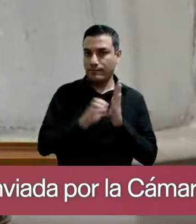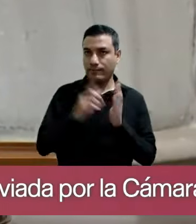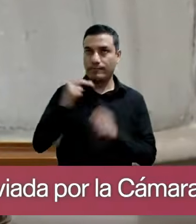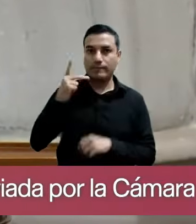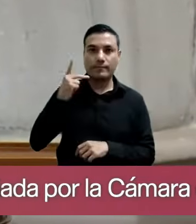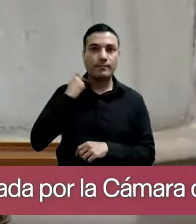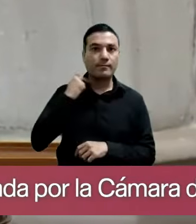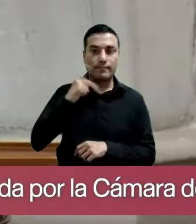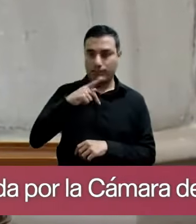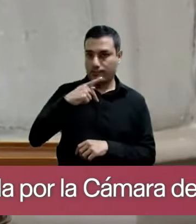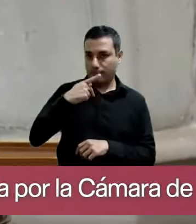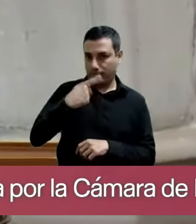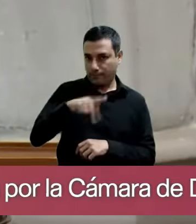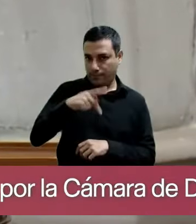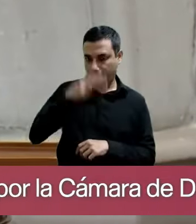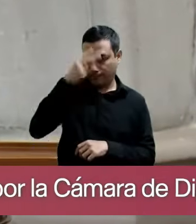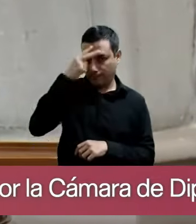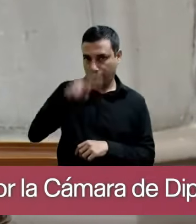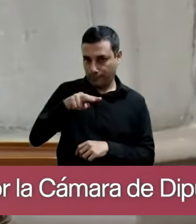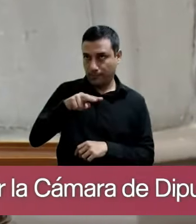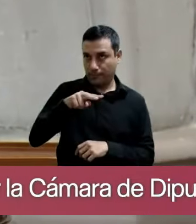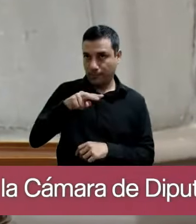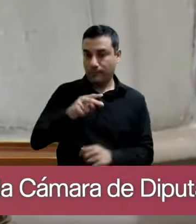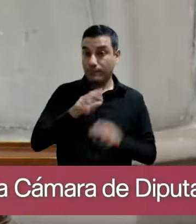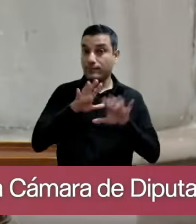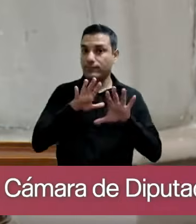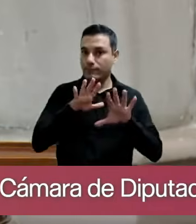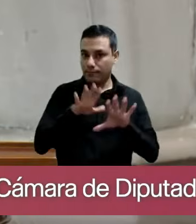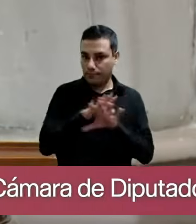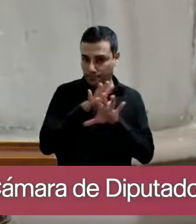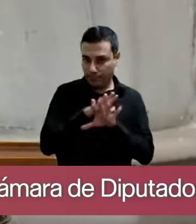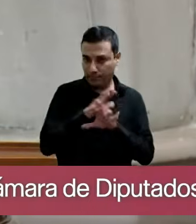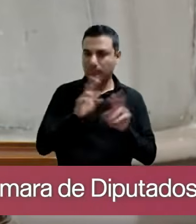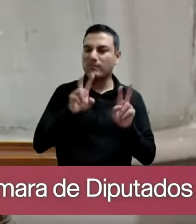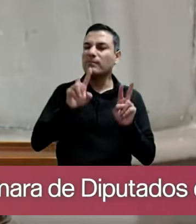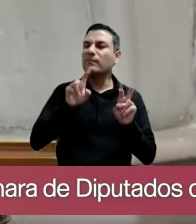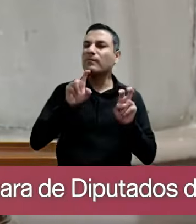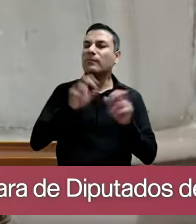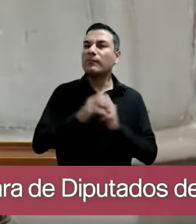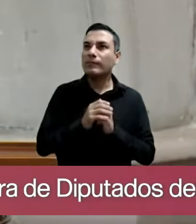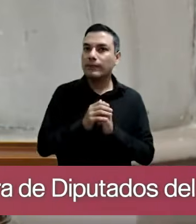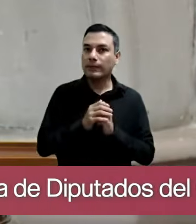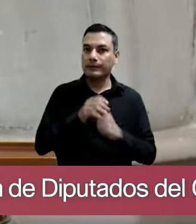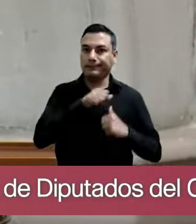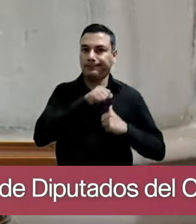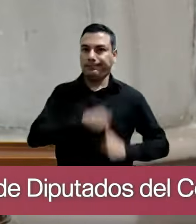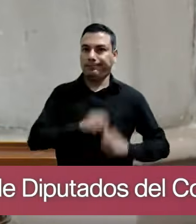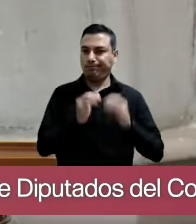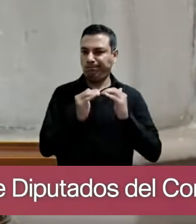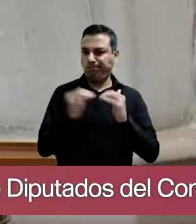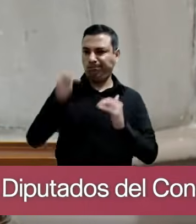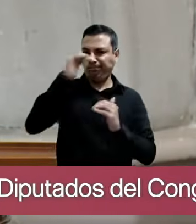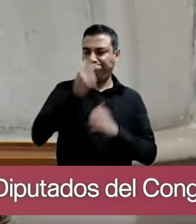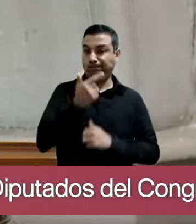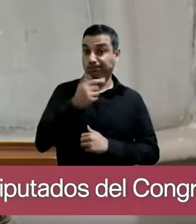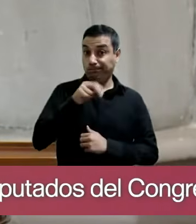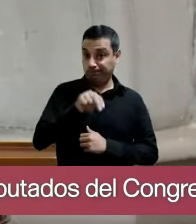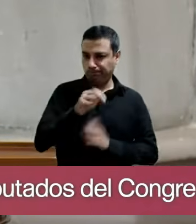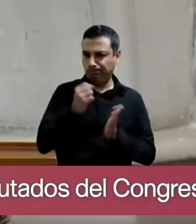Política de los Estados Unidos Mexicanos en materia de ratificación de grados superiores de la Guardia